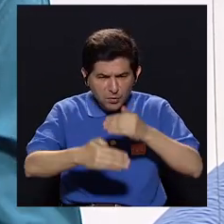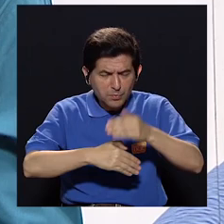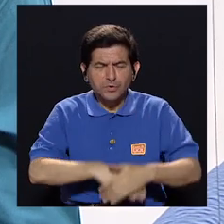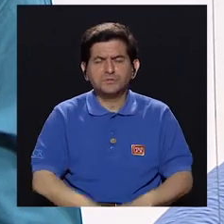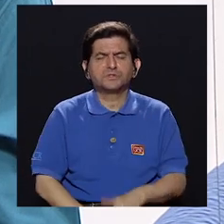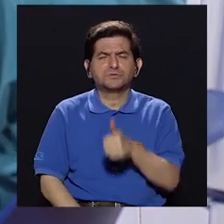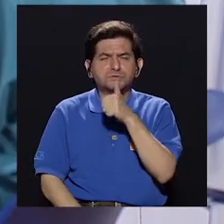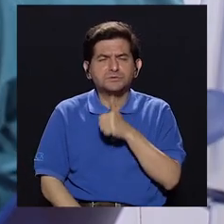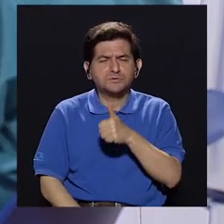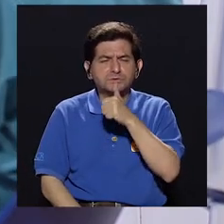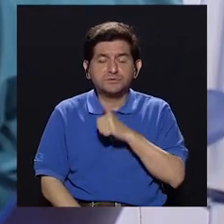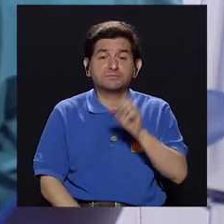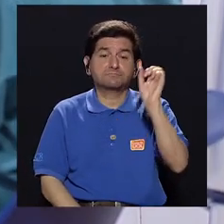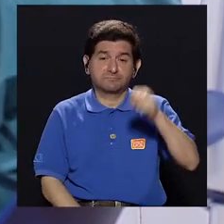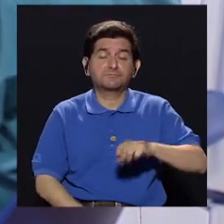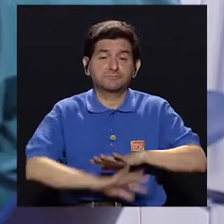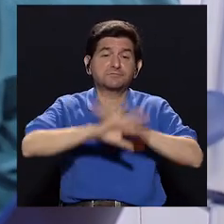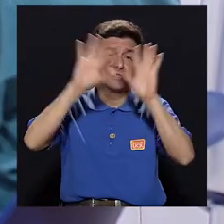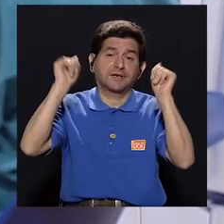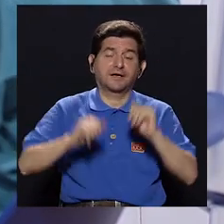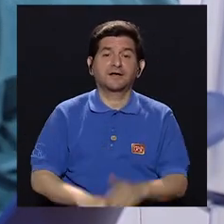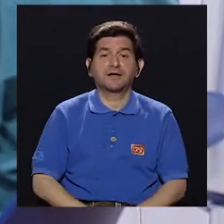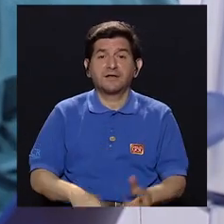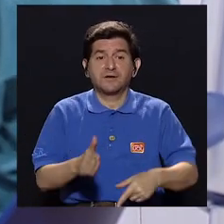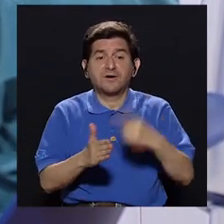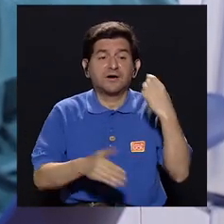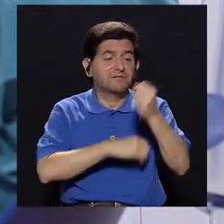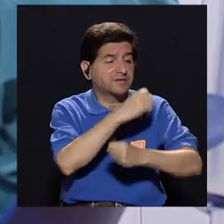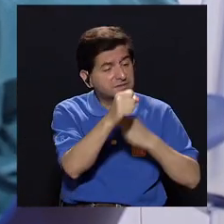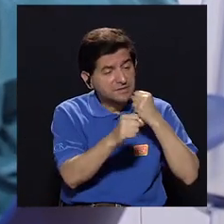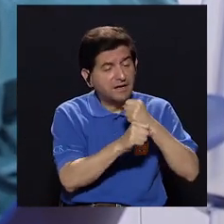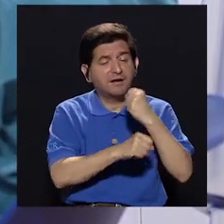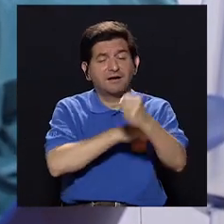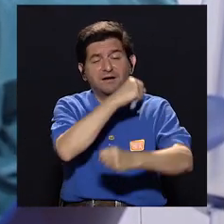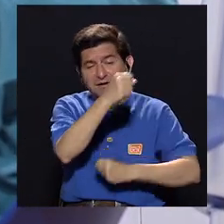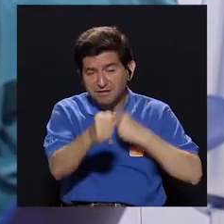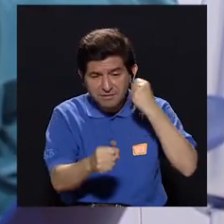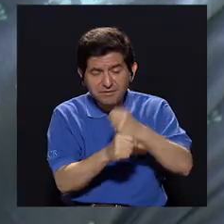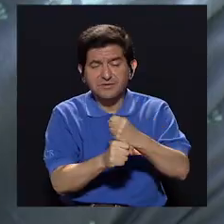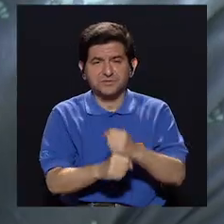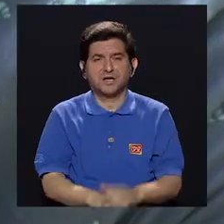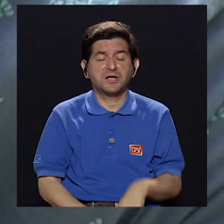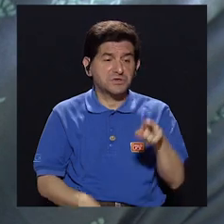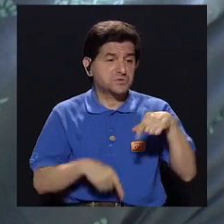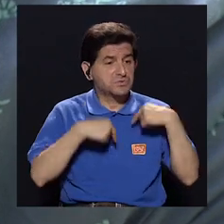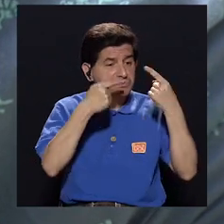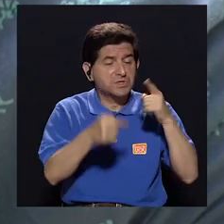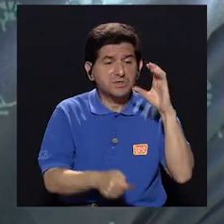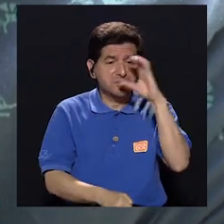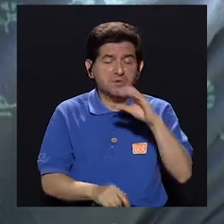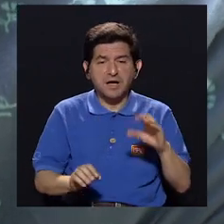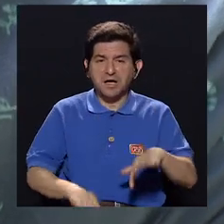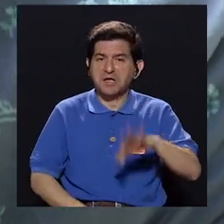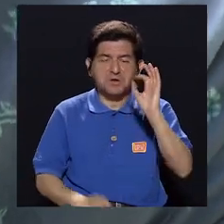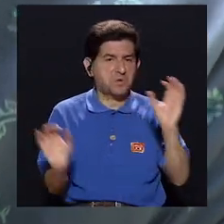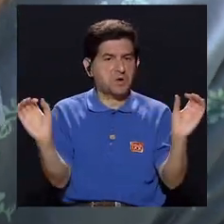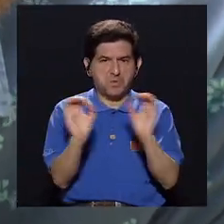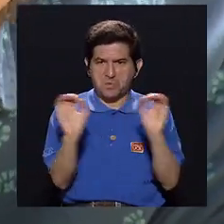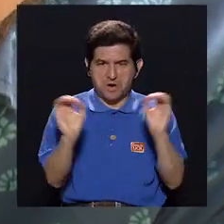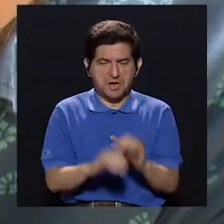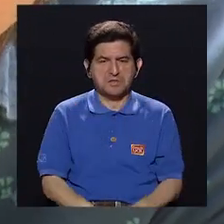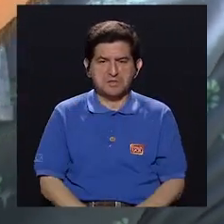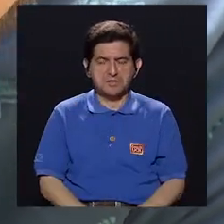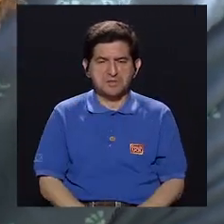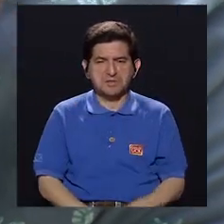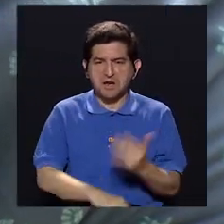paciencia sí sí sí sí claro a veces a veces son años de que de que vas y buscas y no encontras no encontras las